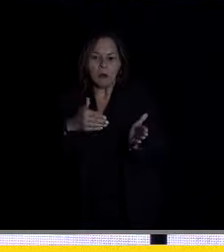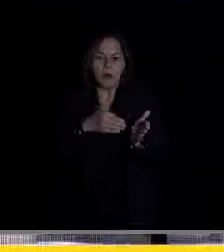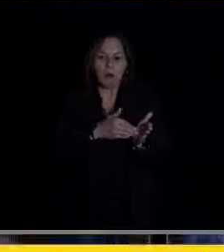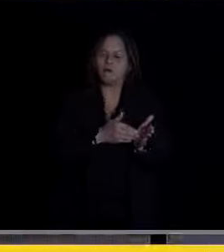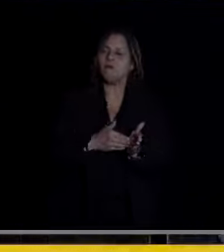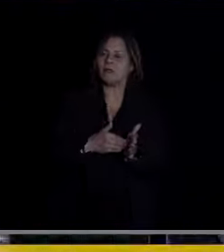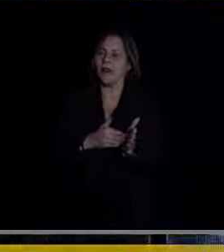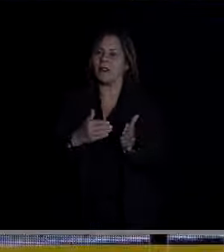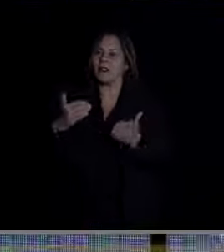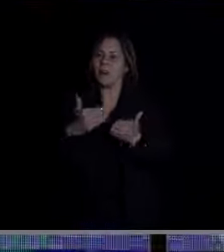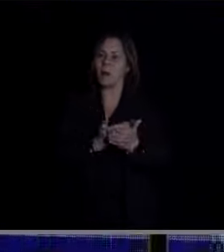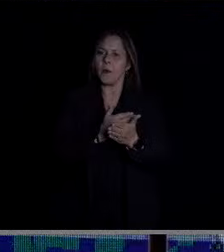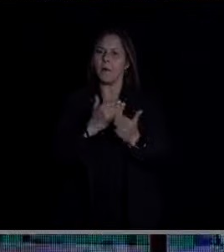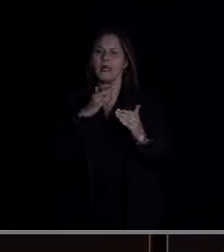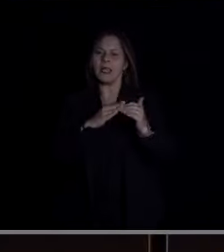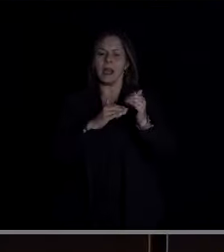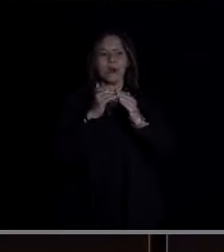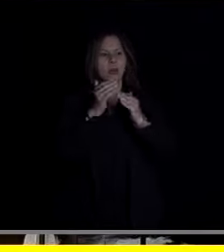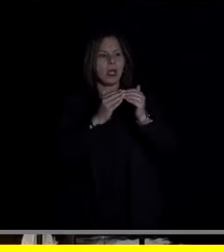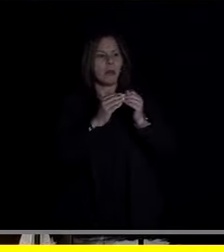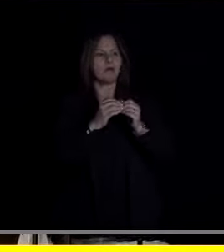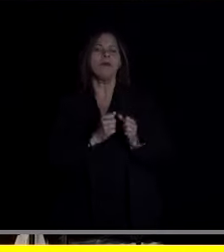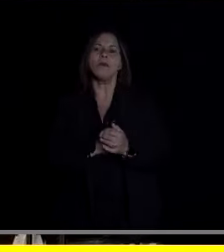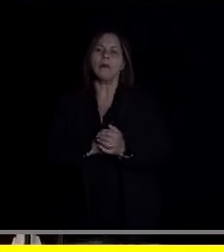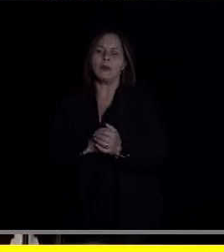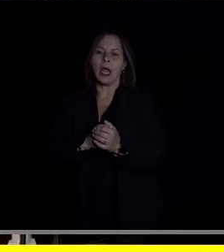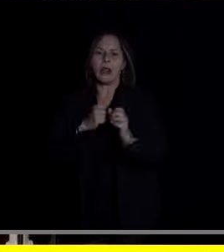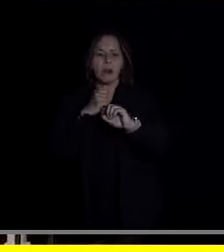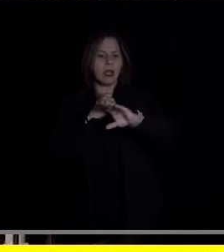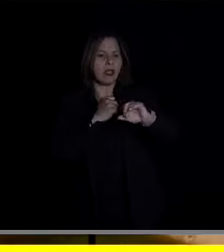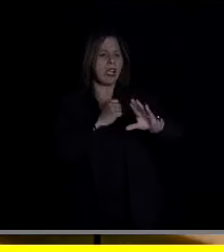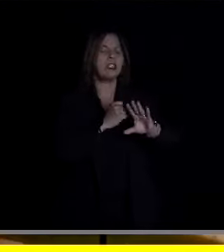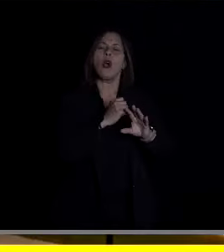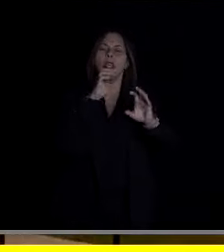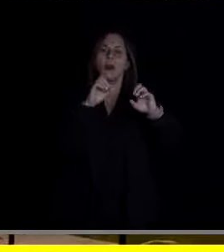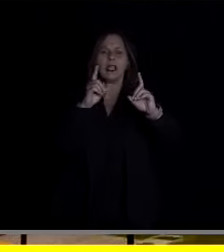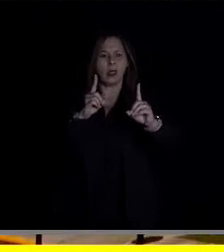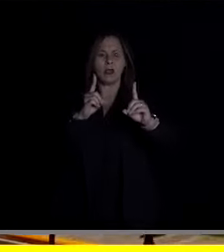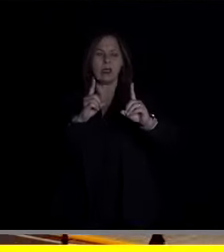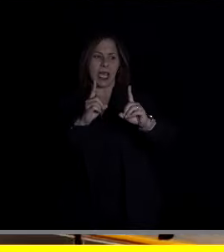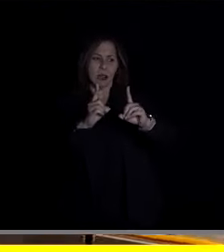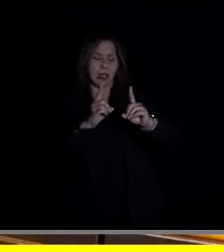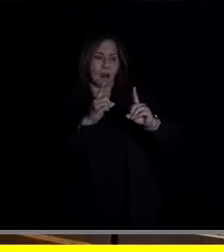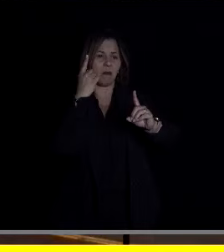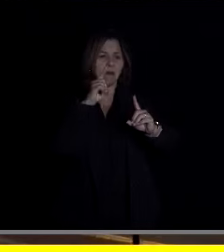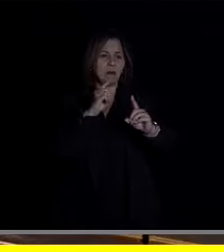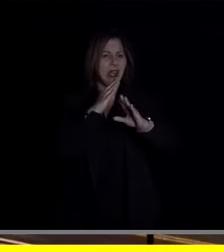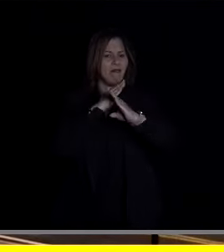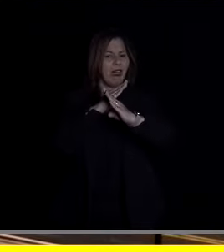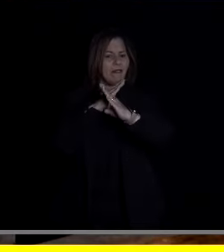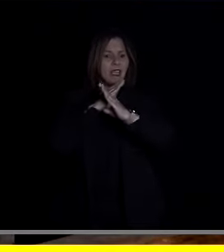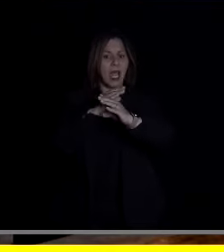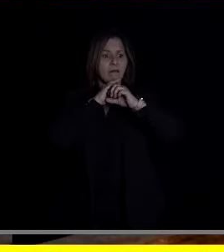administración municipal hizo frente a la pandemia con una campaña educativa que se comenzó con un agresivo operativo para evitar la propagación del